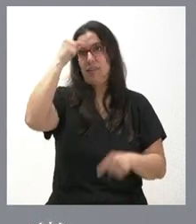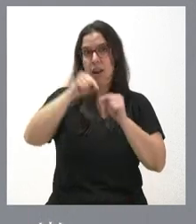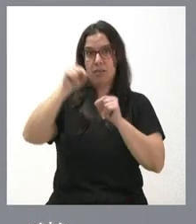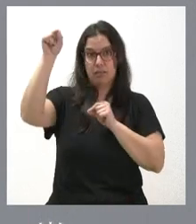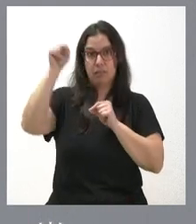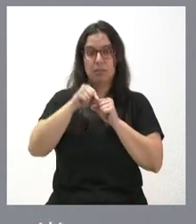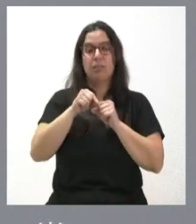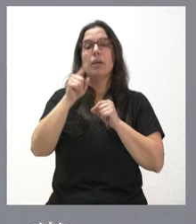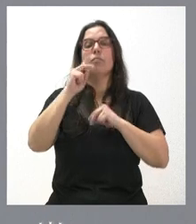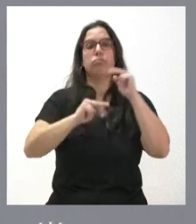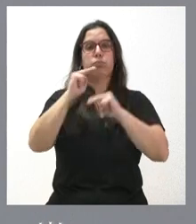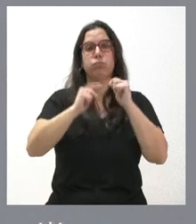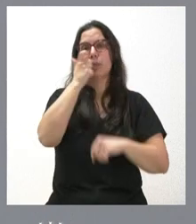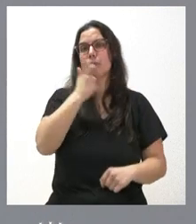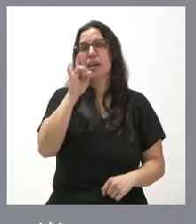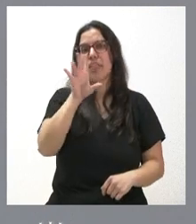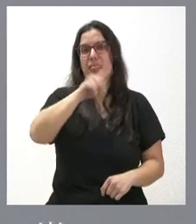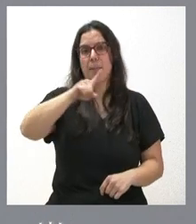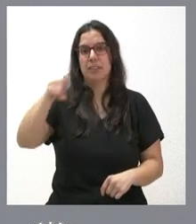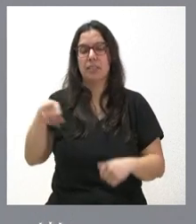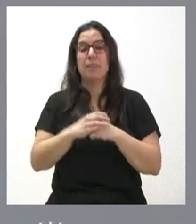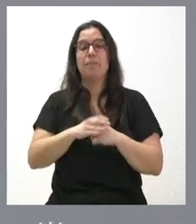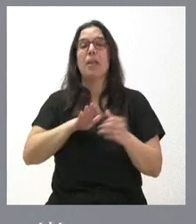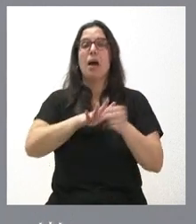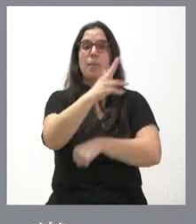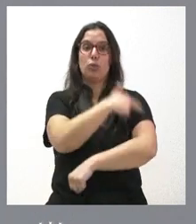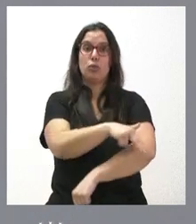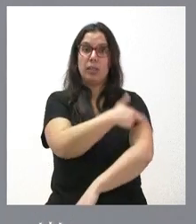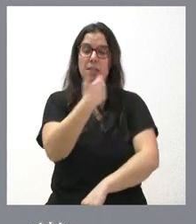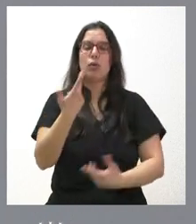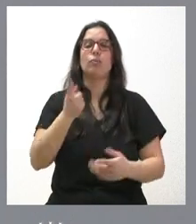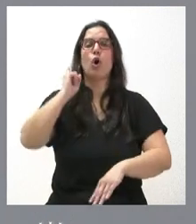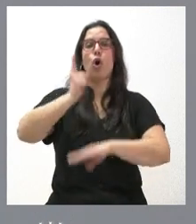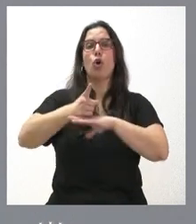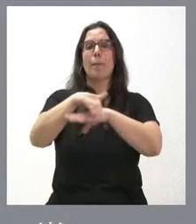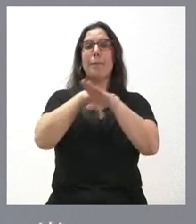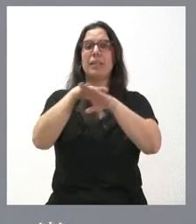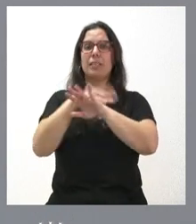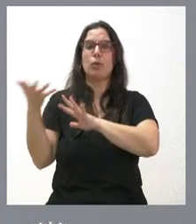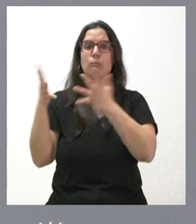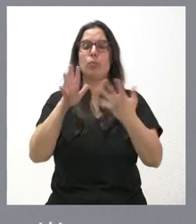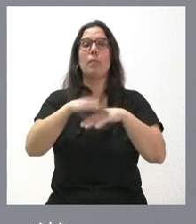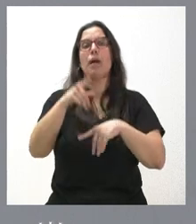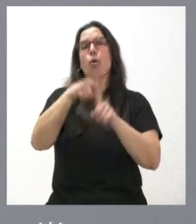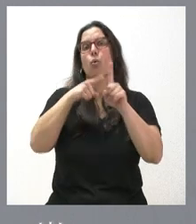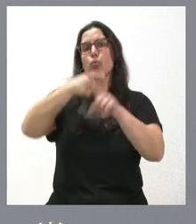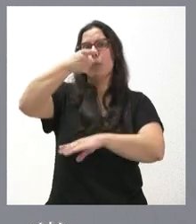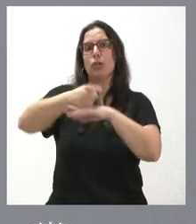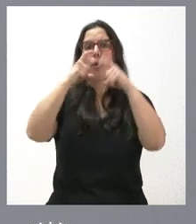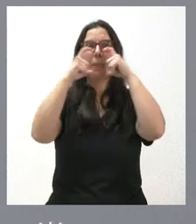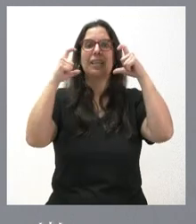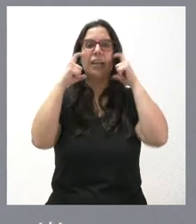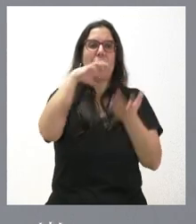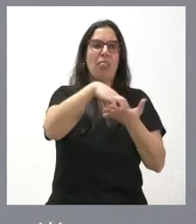meses en el ámbito sanitario significar les que la junta publica la orden Ministerial para el uso obligatorio de la mascarilla en centros